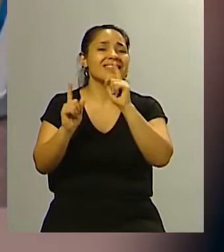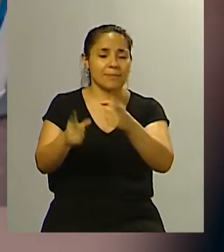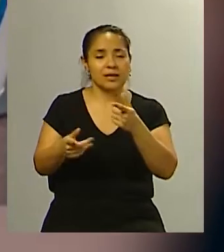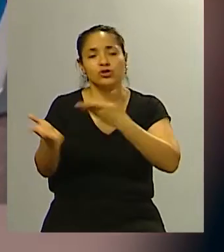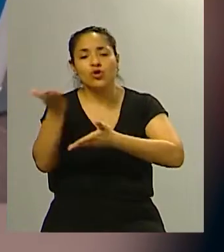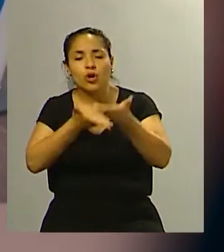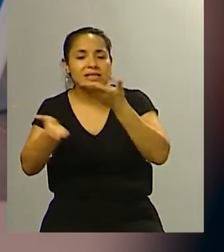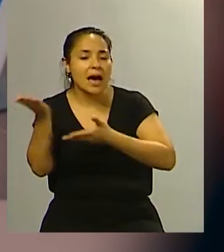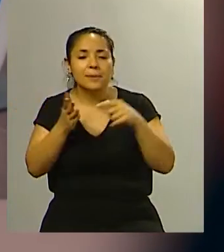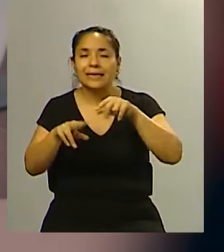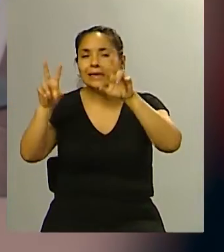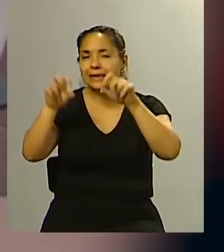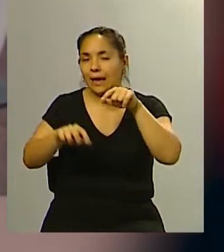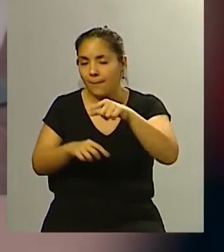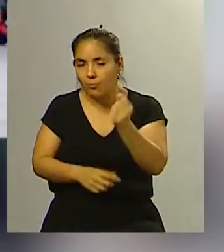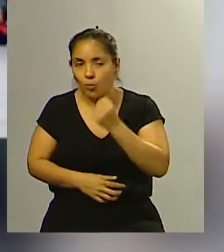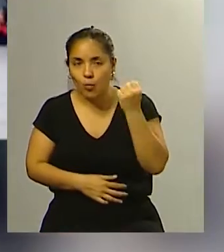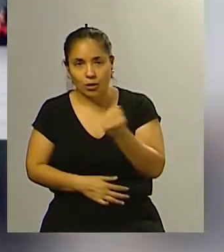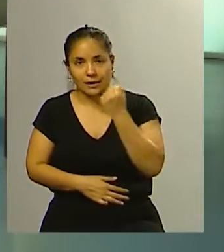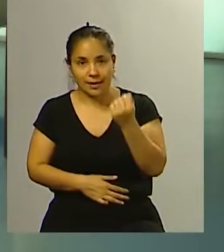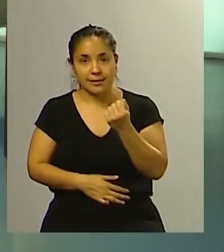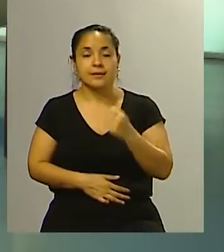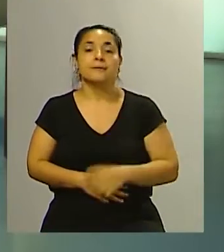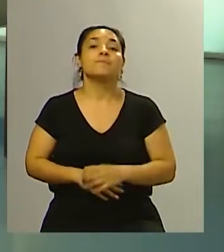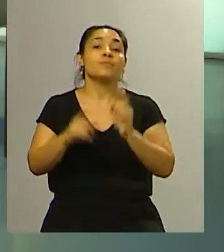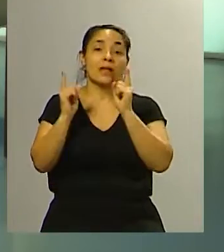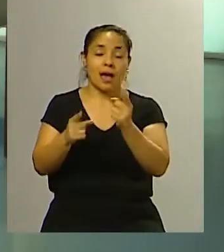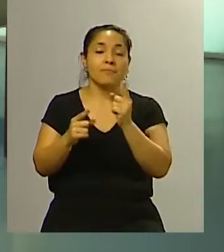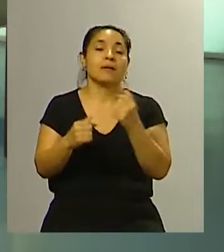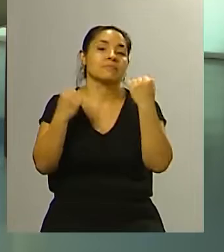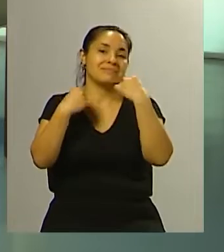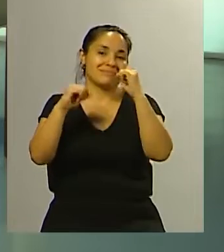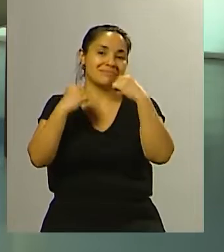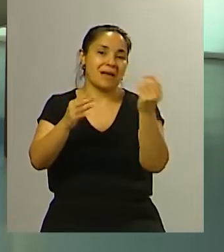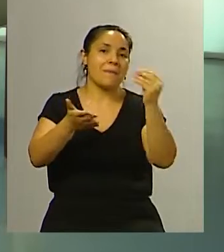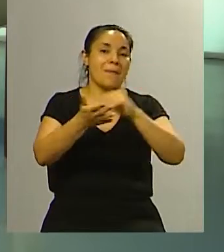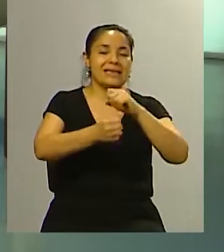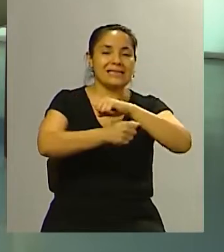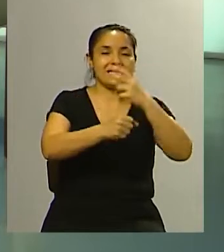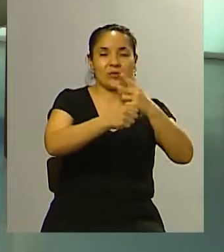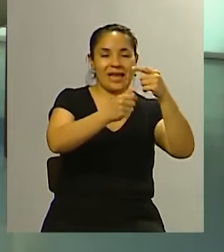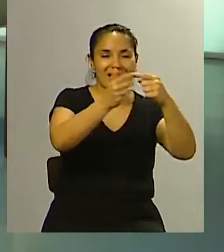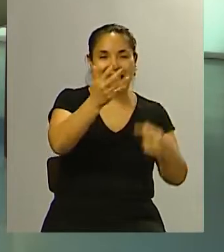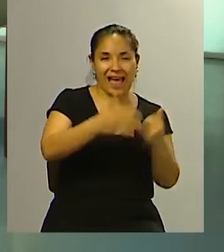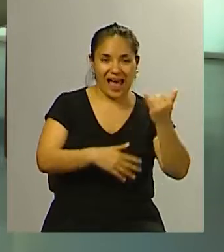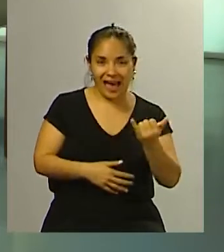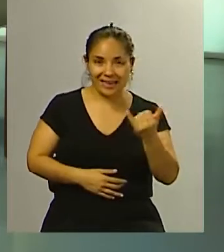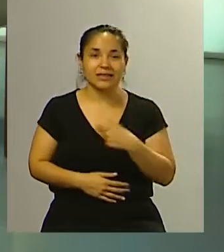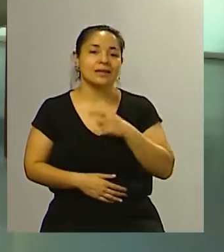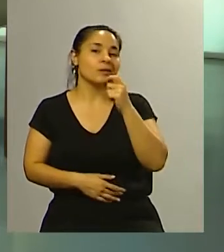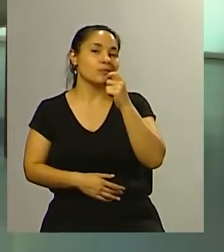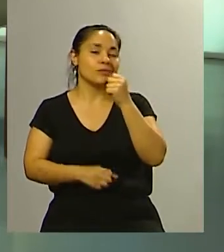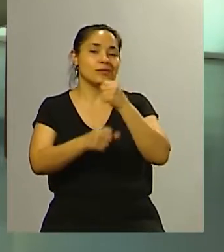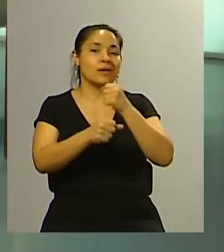sociabilidad y sobre todo por todas las actividades complementarias que tenemos en las escuelas, ¿no? Digo, esto de